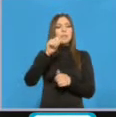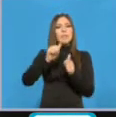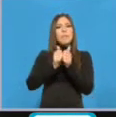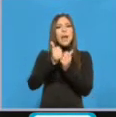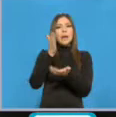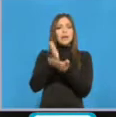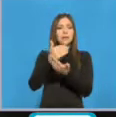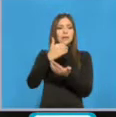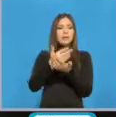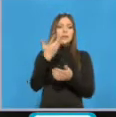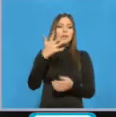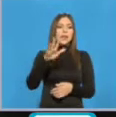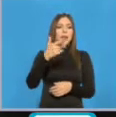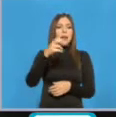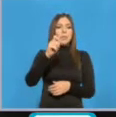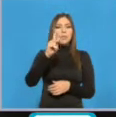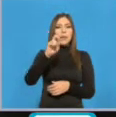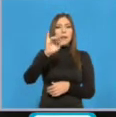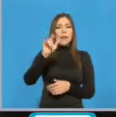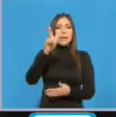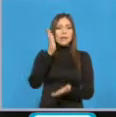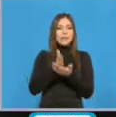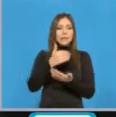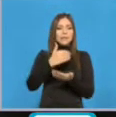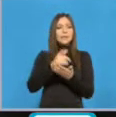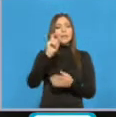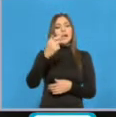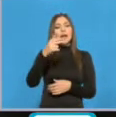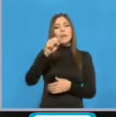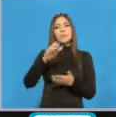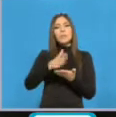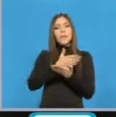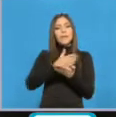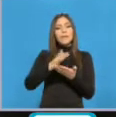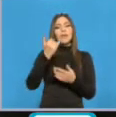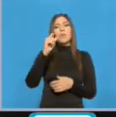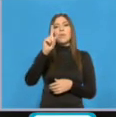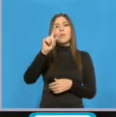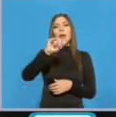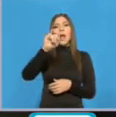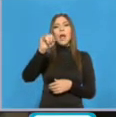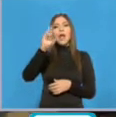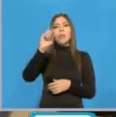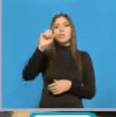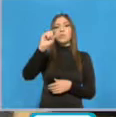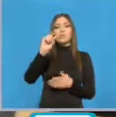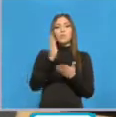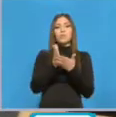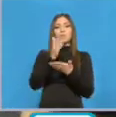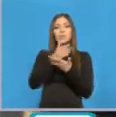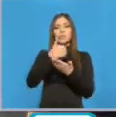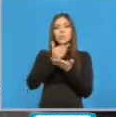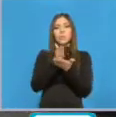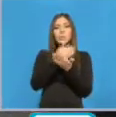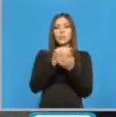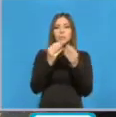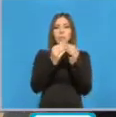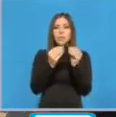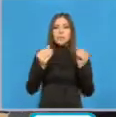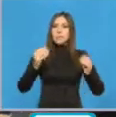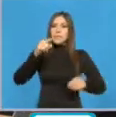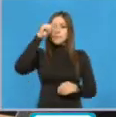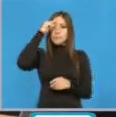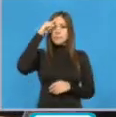picado finamente 20 gramos de mantequilla. y un diente de ajo picado. ¡Ya! Y ya. muy fácil, ¿verdad? Y Sí, no